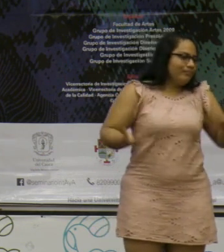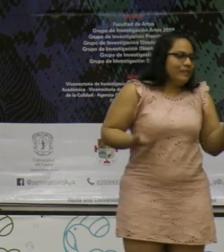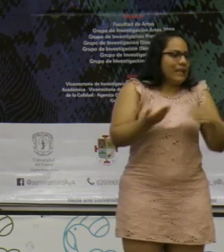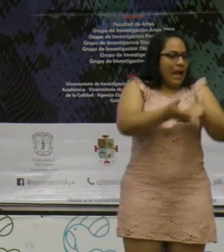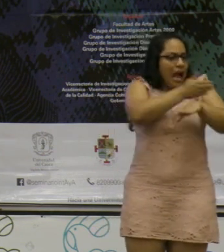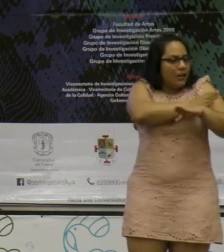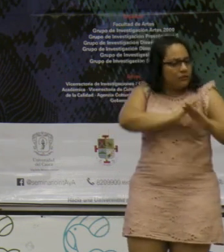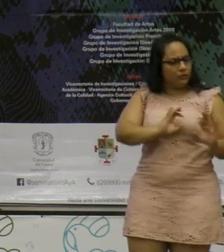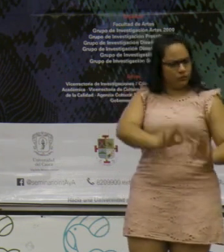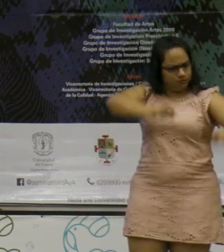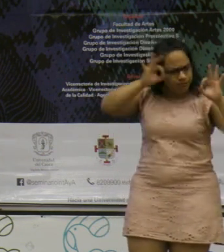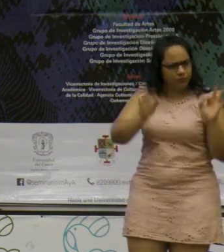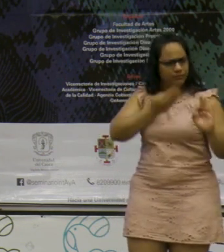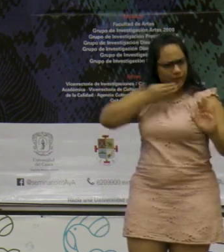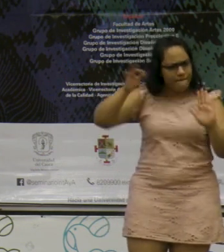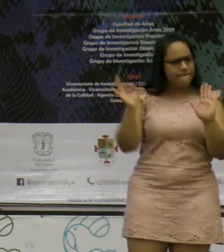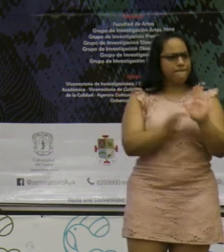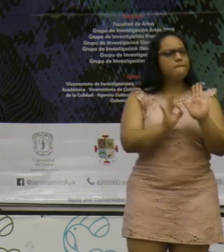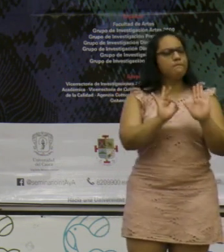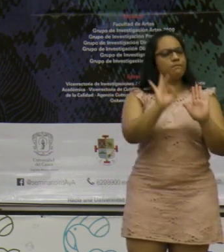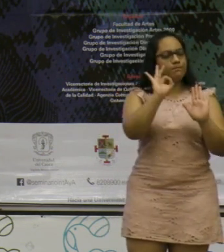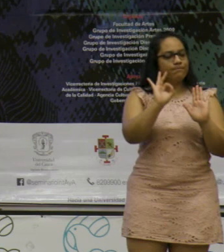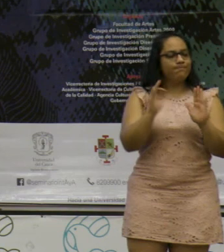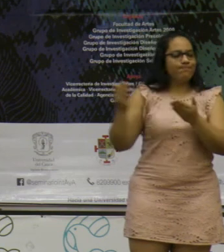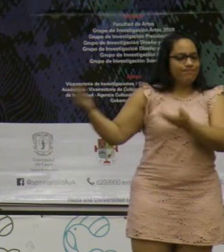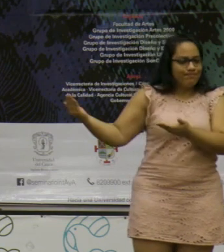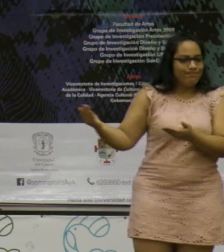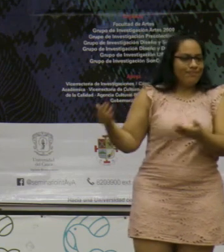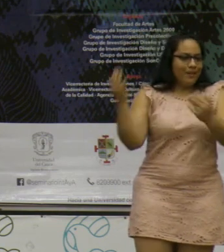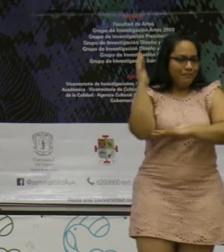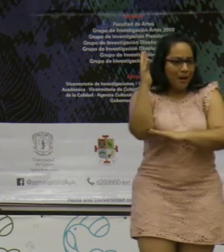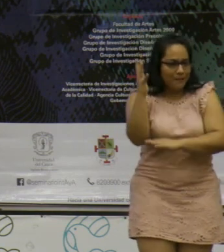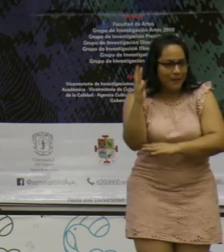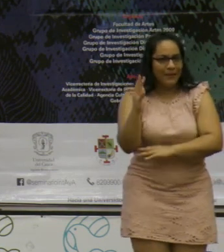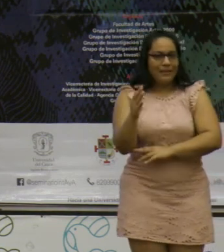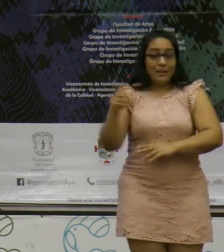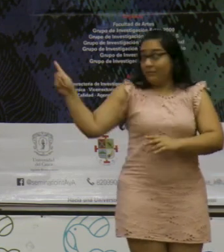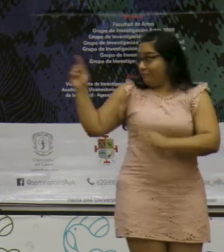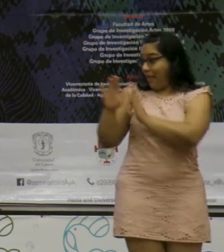configurado como legítimo. De esto se trataba, señores y señores. Ténganle miedo, es un